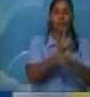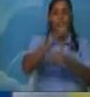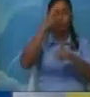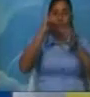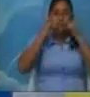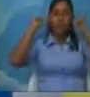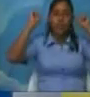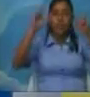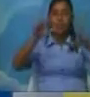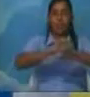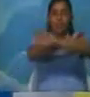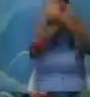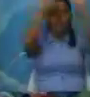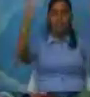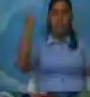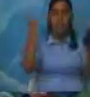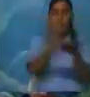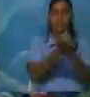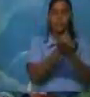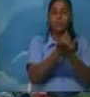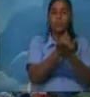Dios te bendiga en esta